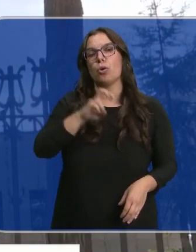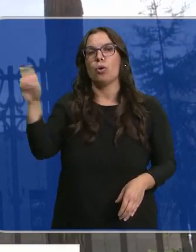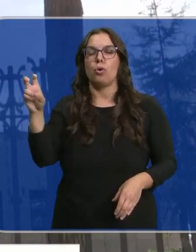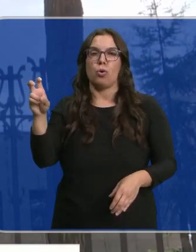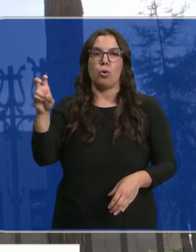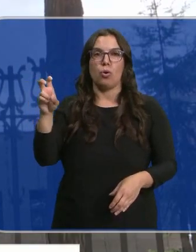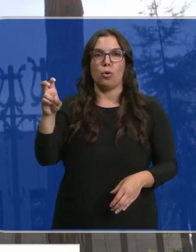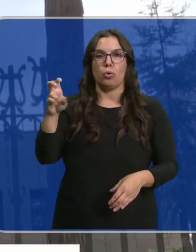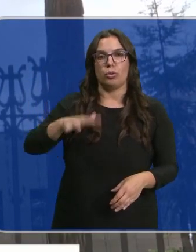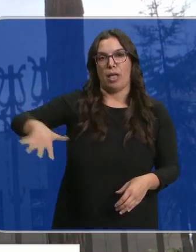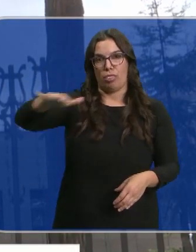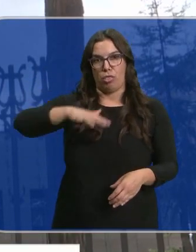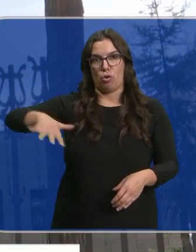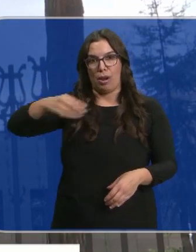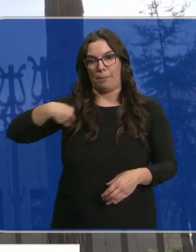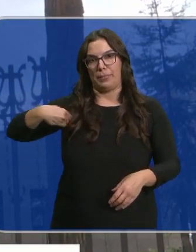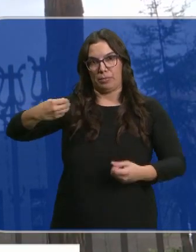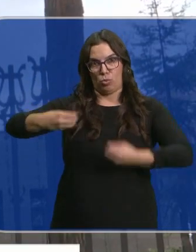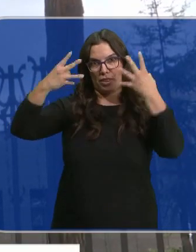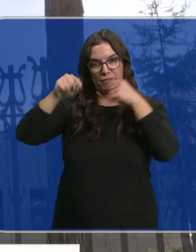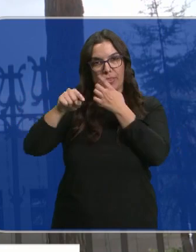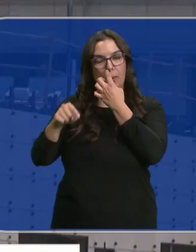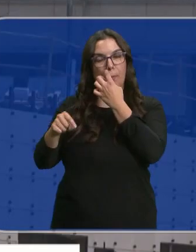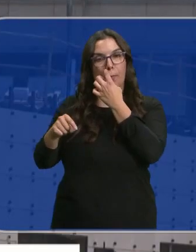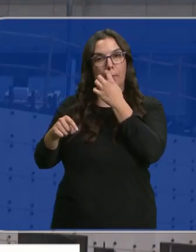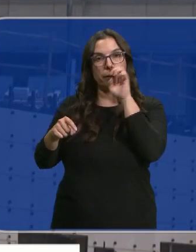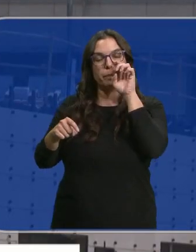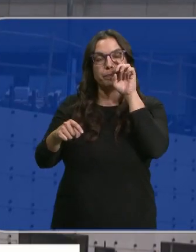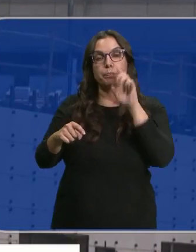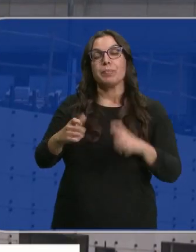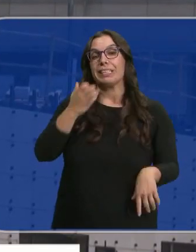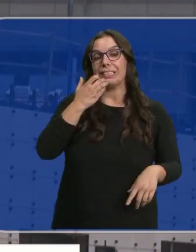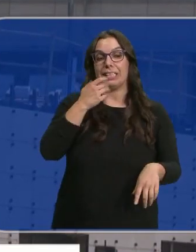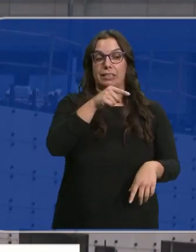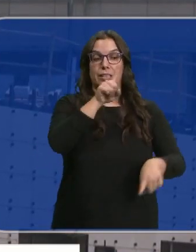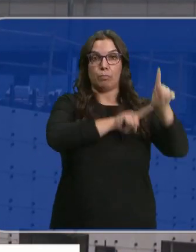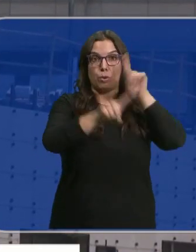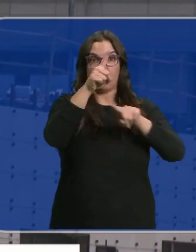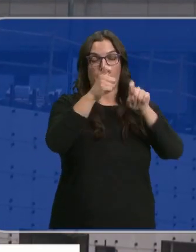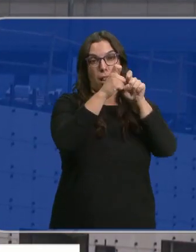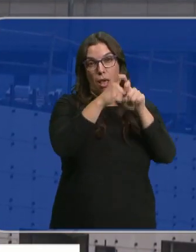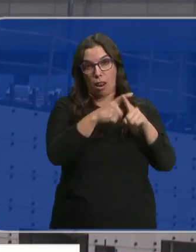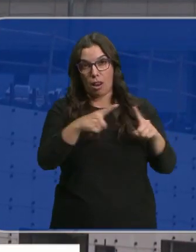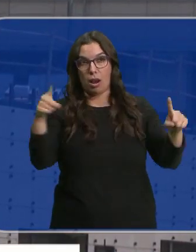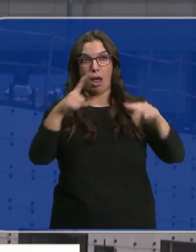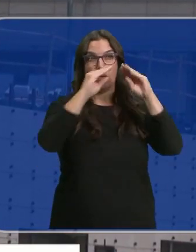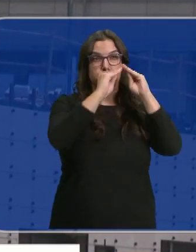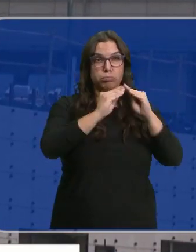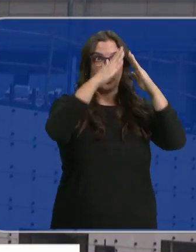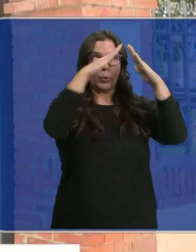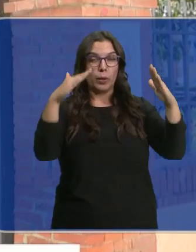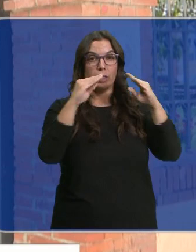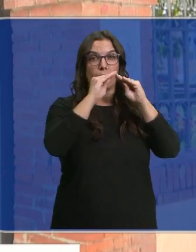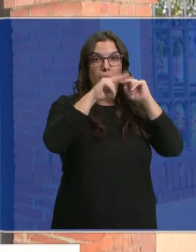en otras dependencias de este edificio. Eso sí, si se prolongara mucho la impermeabilización de esa parte de la